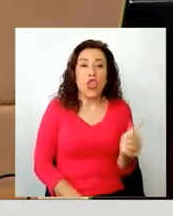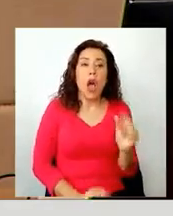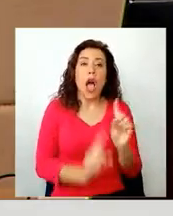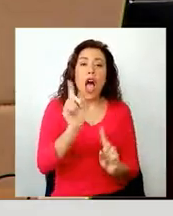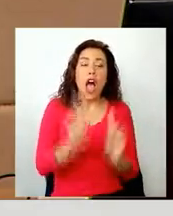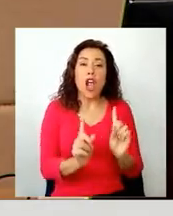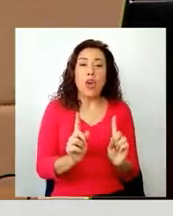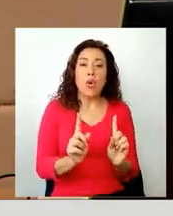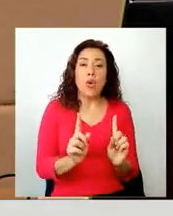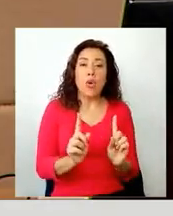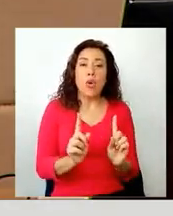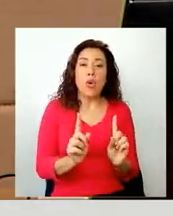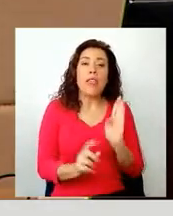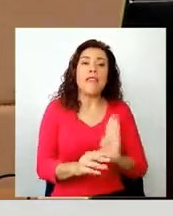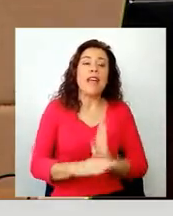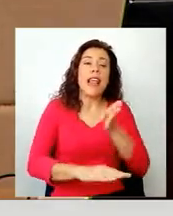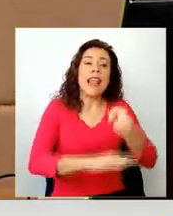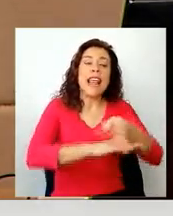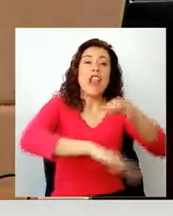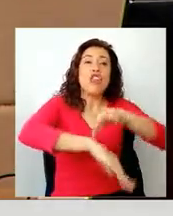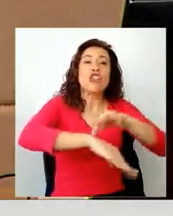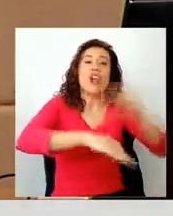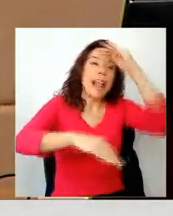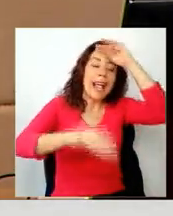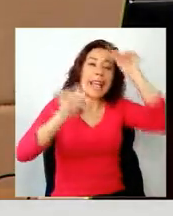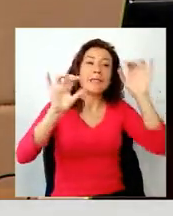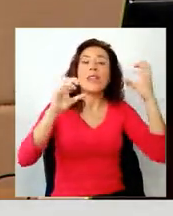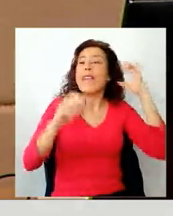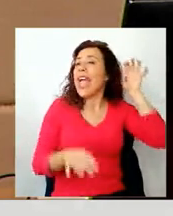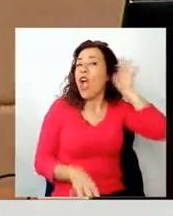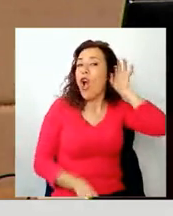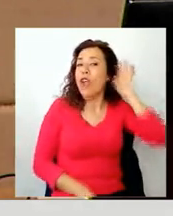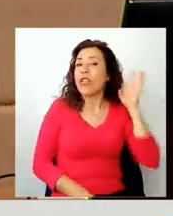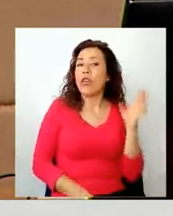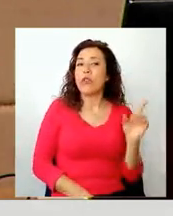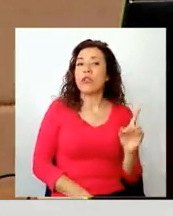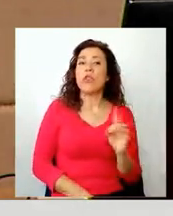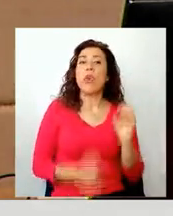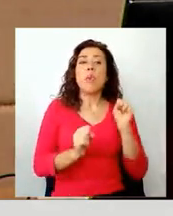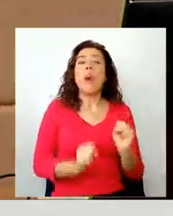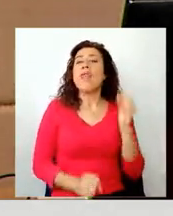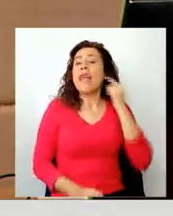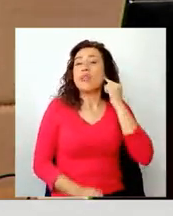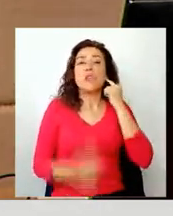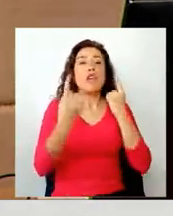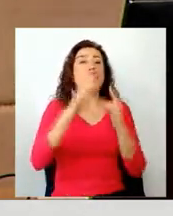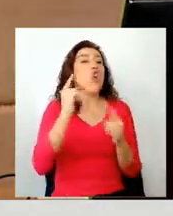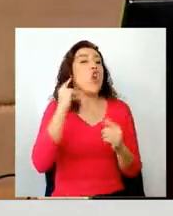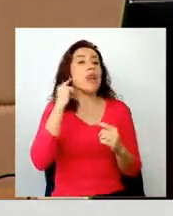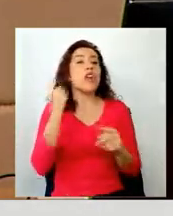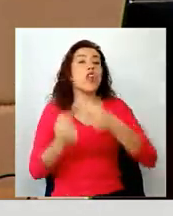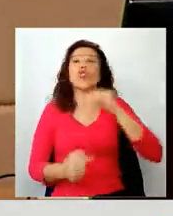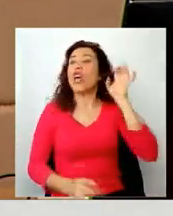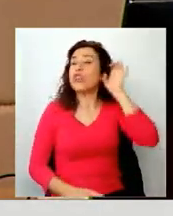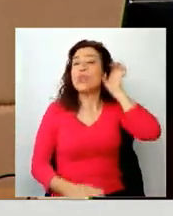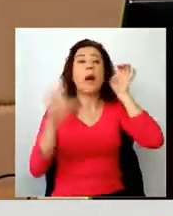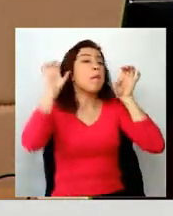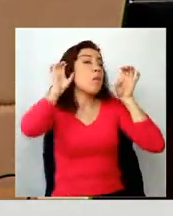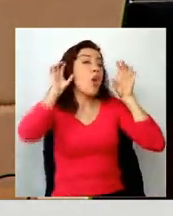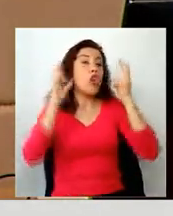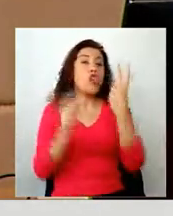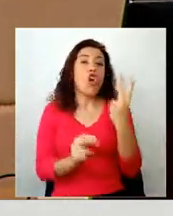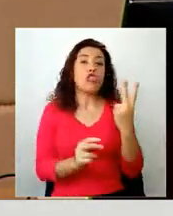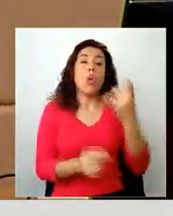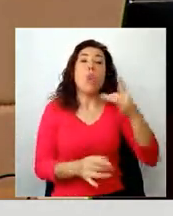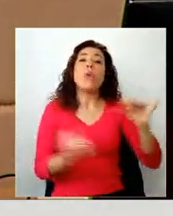al otorrino porque ocupan sólo la oreja izquierda no son capaces de usar la oreja derecha nosotros usamos las dos orejas Porque la única forma de escuchar a